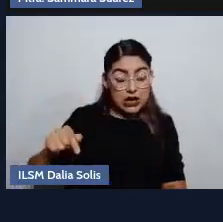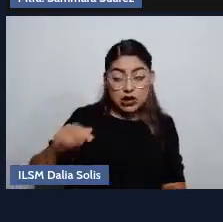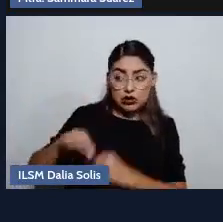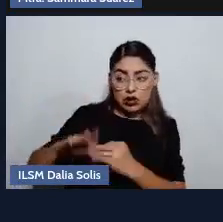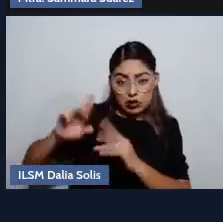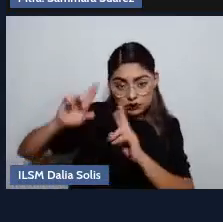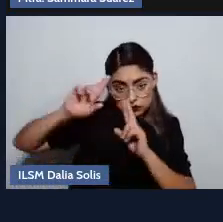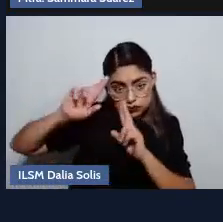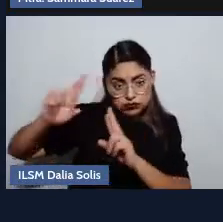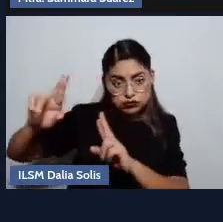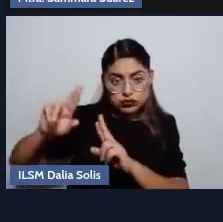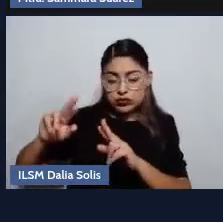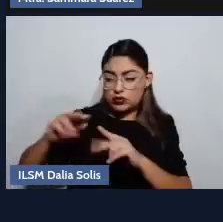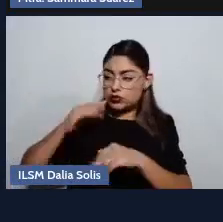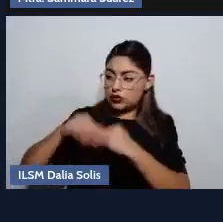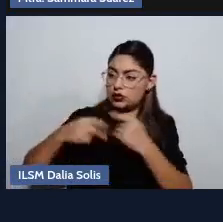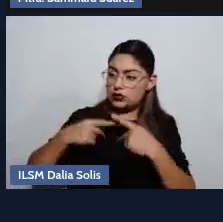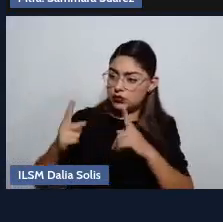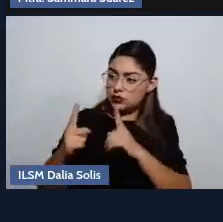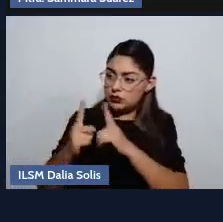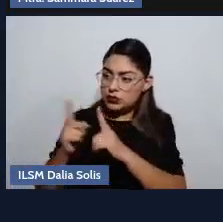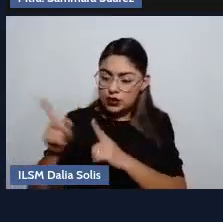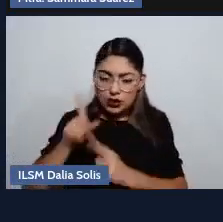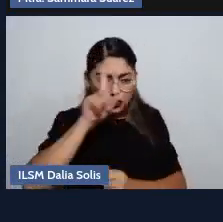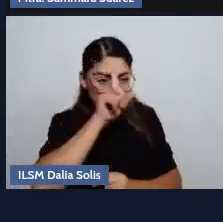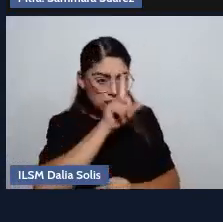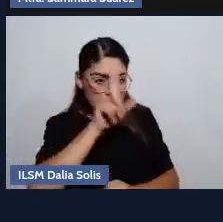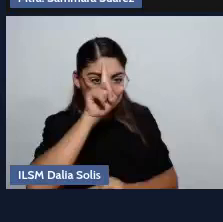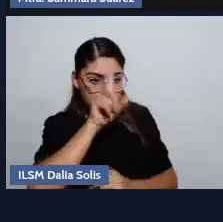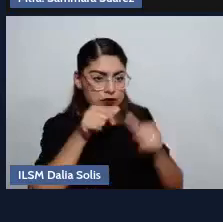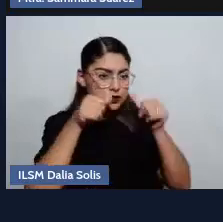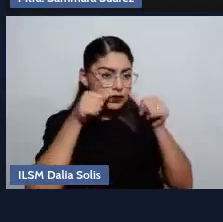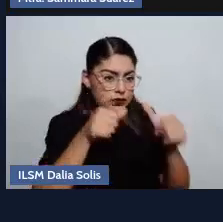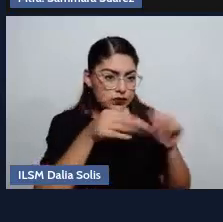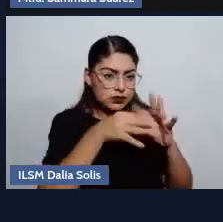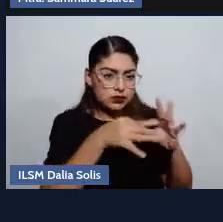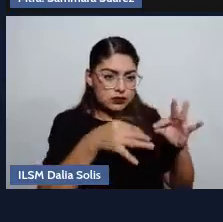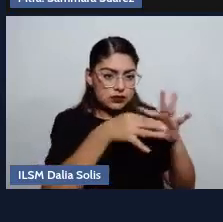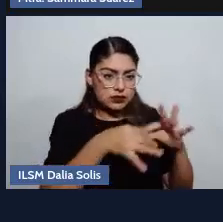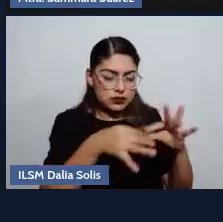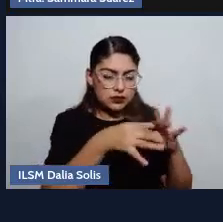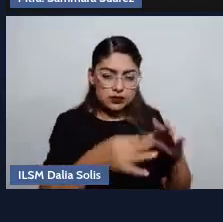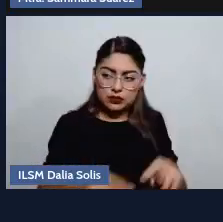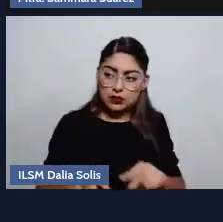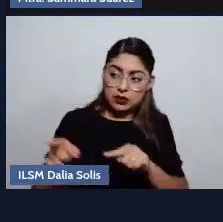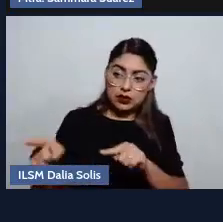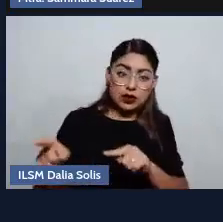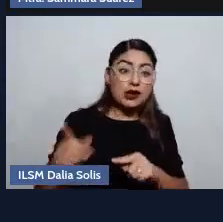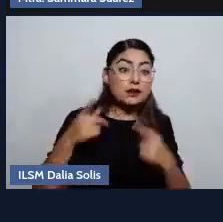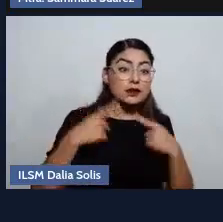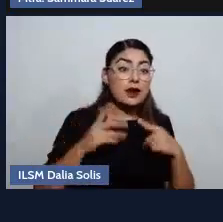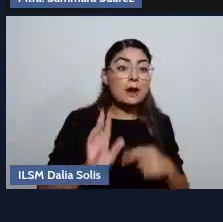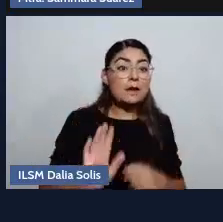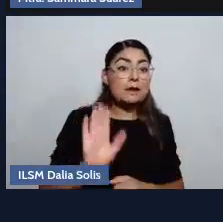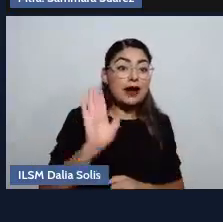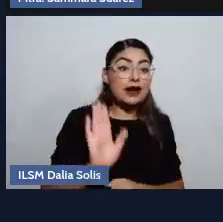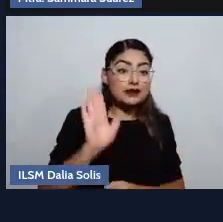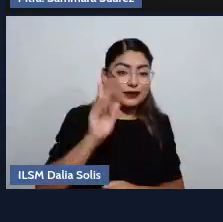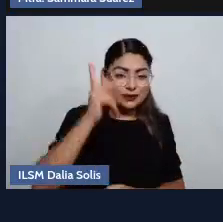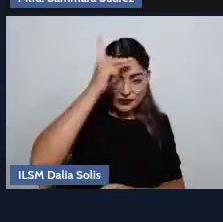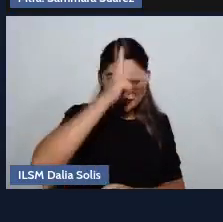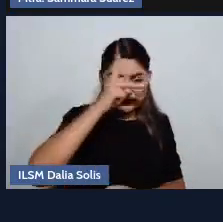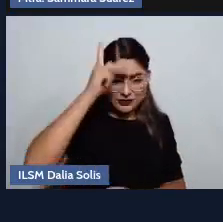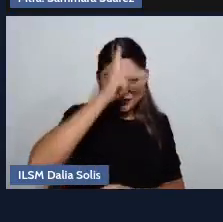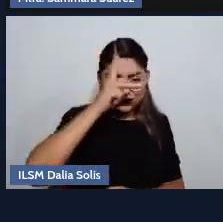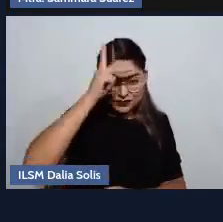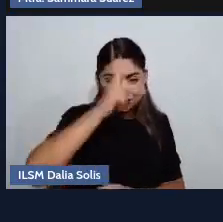con ella, les daba consejos. Si lo vemos de esta manera, al final esa persona actuaba como un psicólogo. O sea, si tú ibas y le pedías un consejo sobre